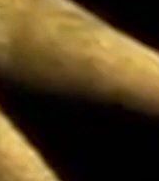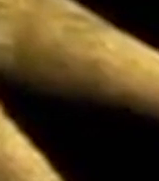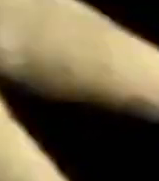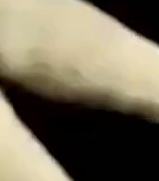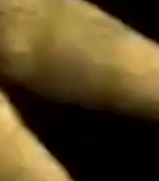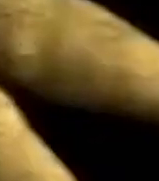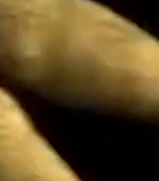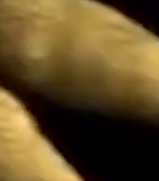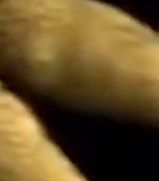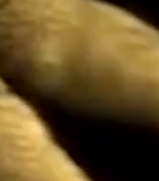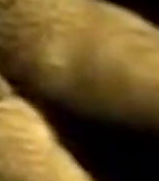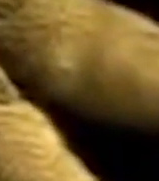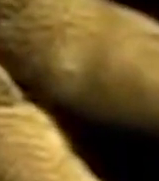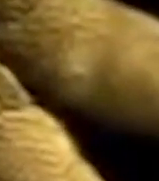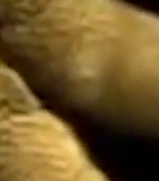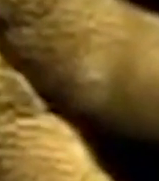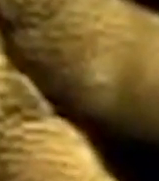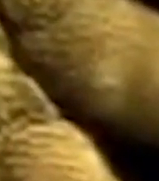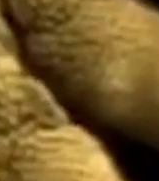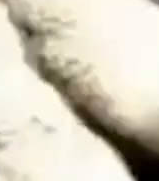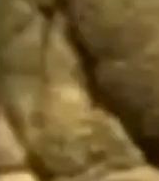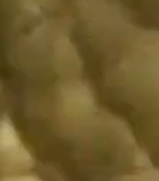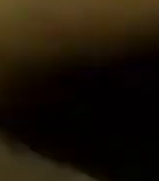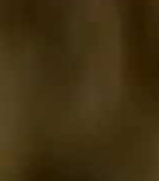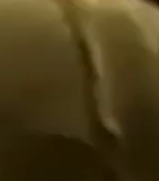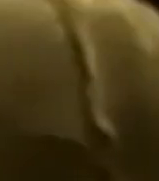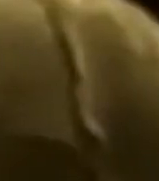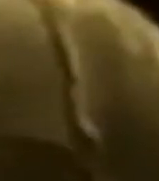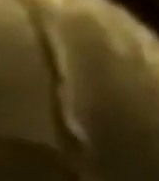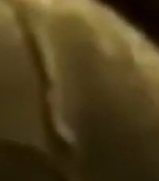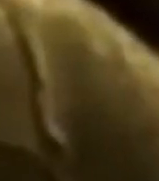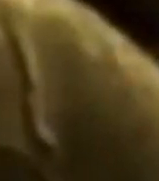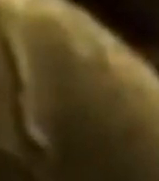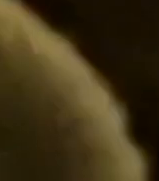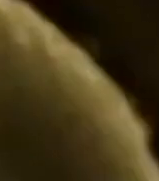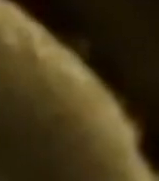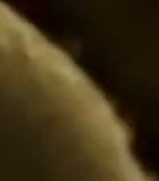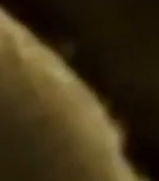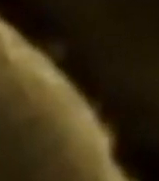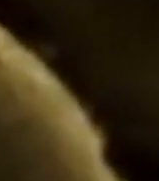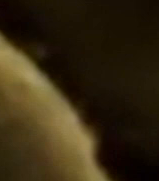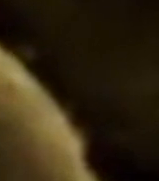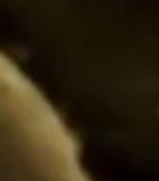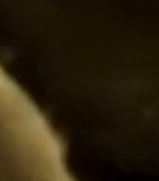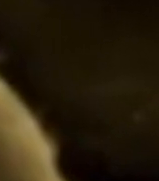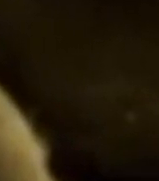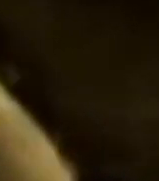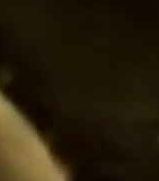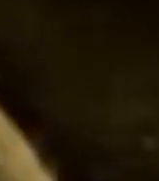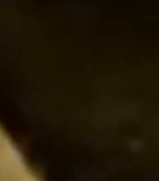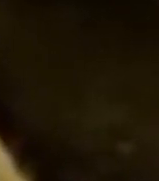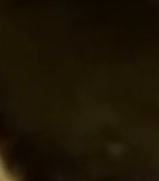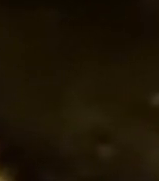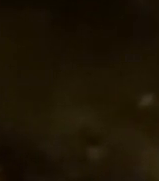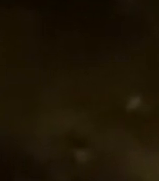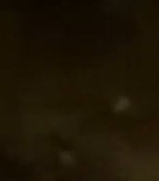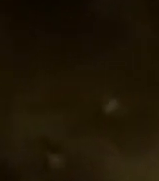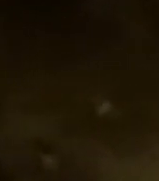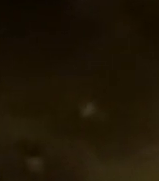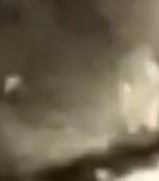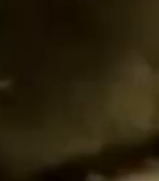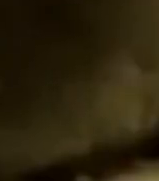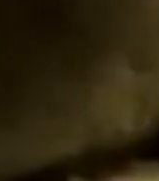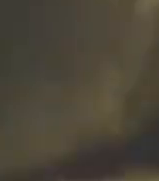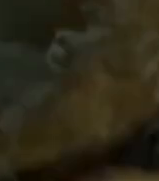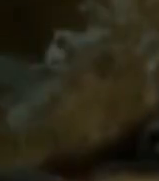rápida. Incluso puede tragar un insecto o un gusano en un cuarto de segundo con su nariz. Es uno de los pocos